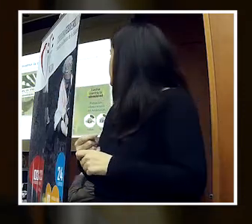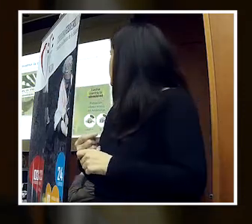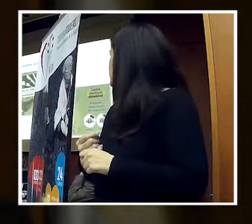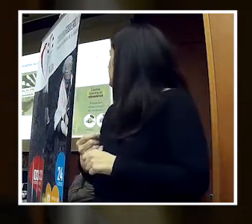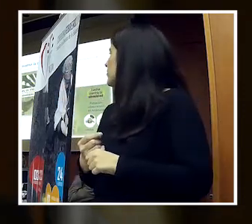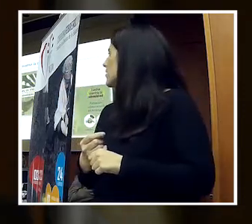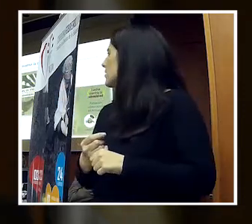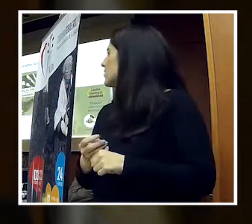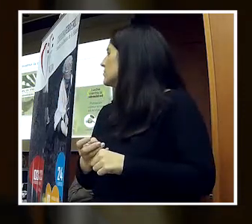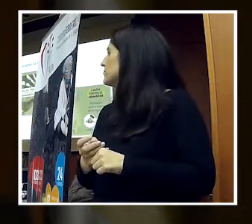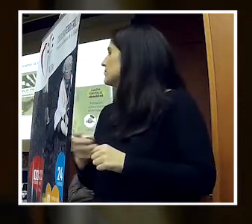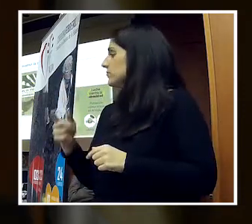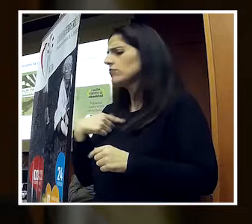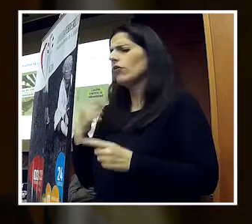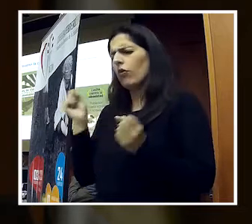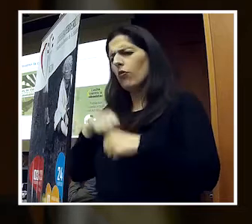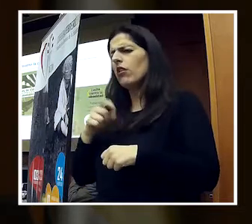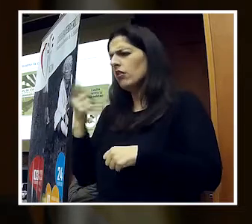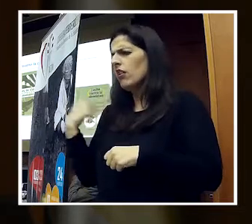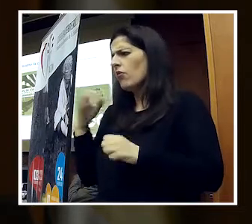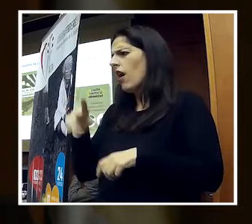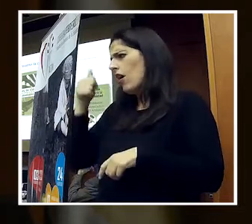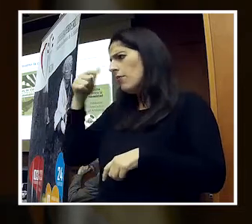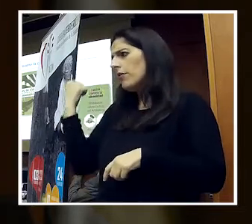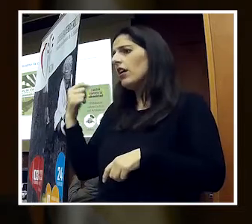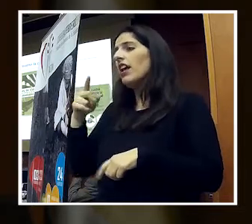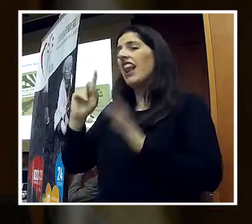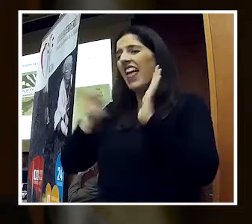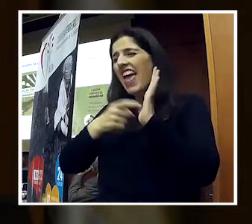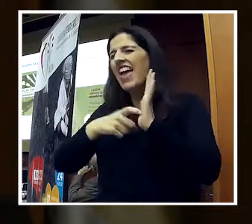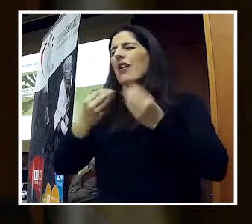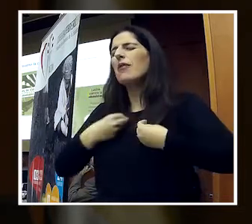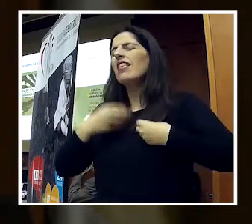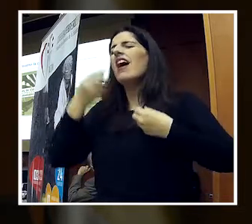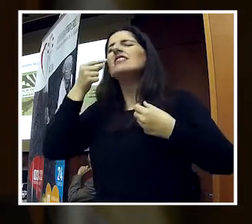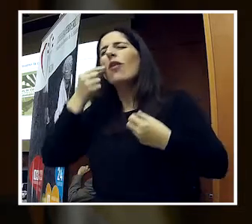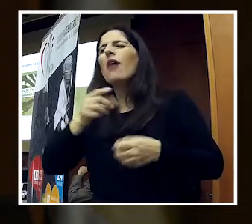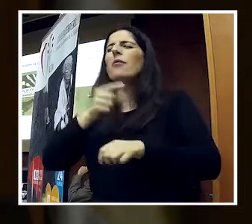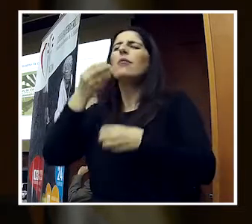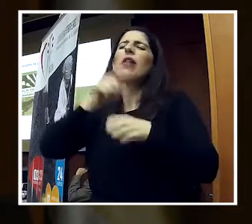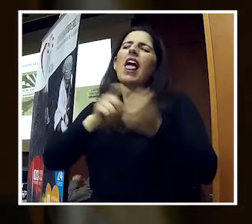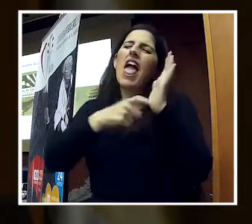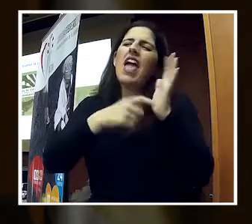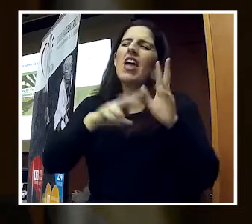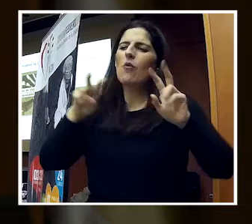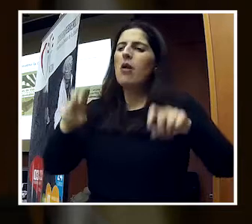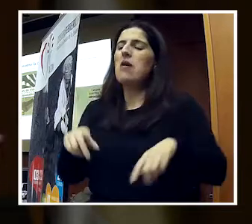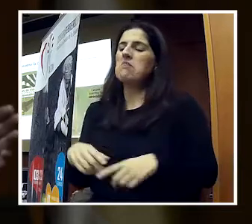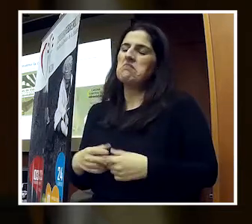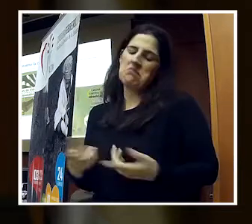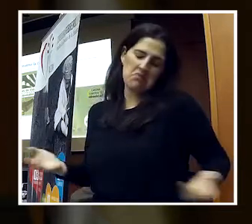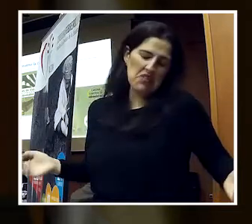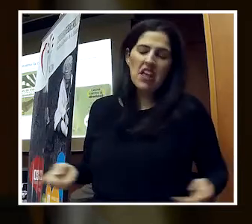totalmente de acuerdo con lo que decía el profesor Pérez Jiménez. Estas leyes de vida saludable, pues probablemente de algo servirán, pero no